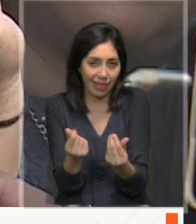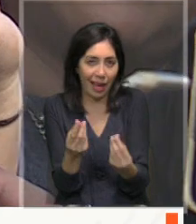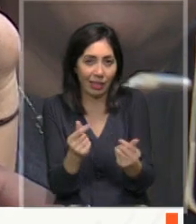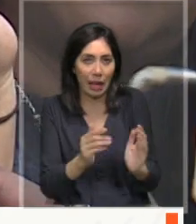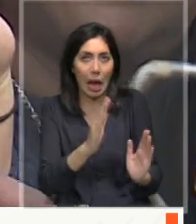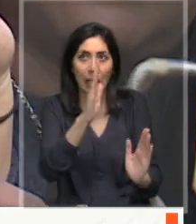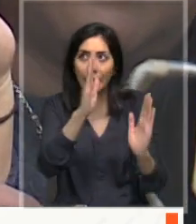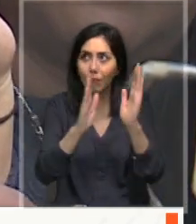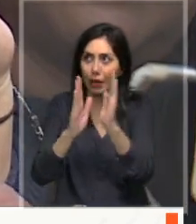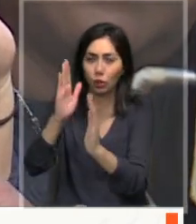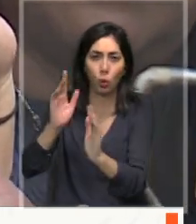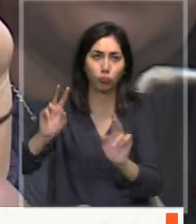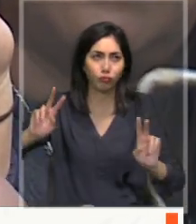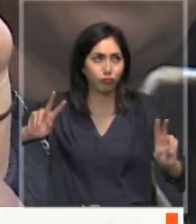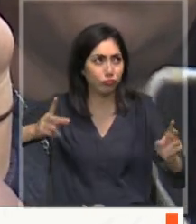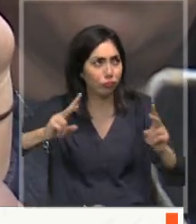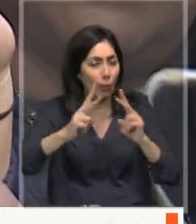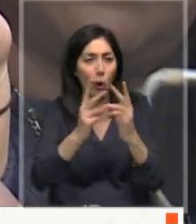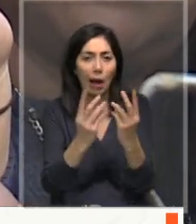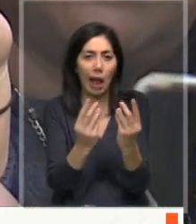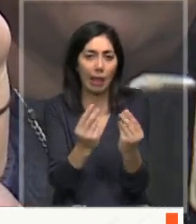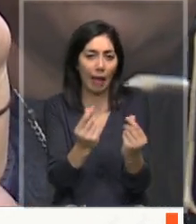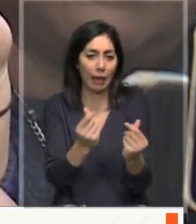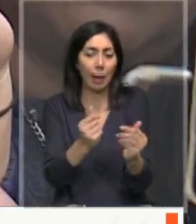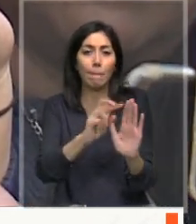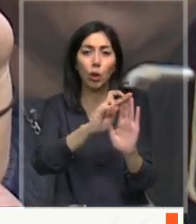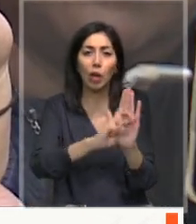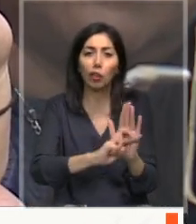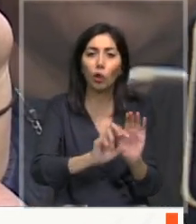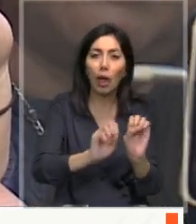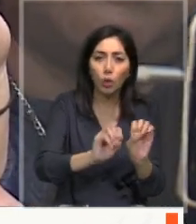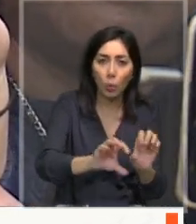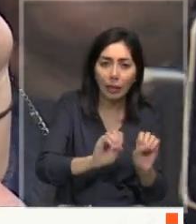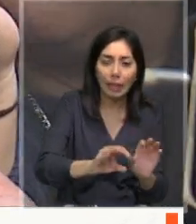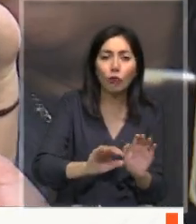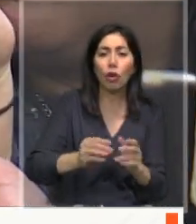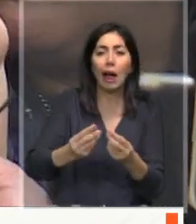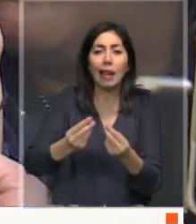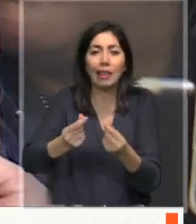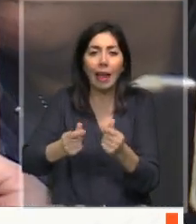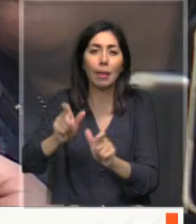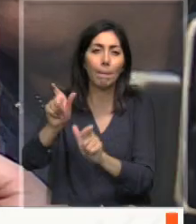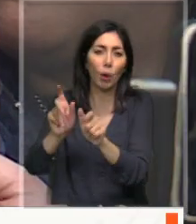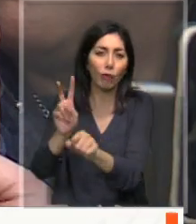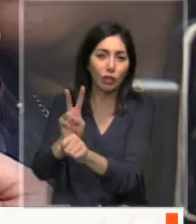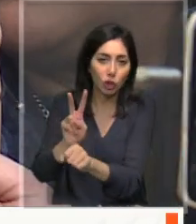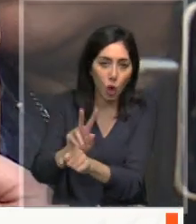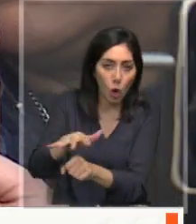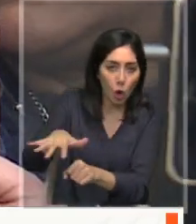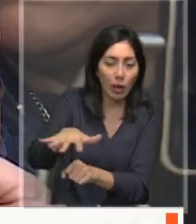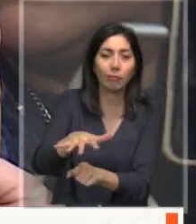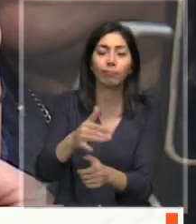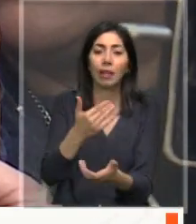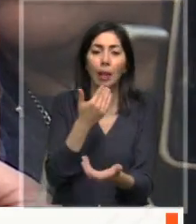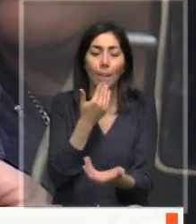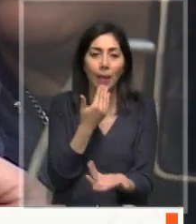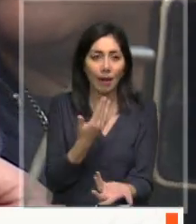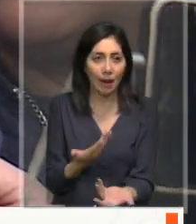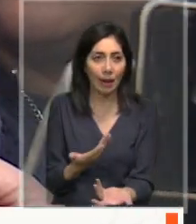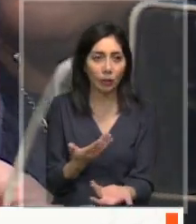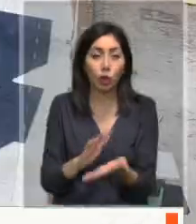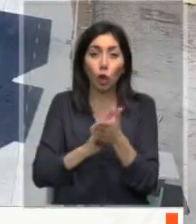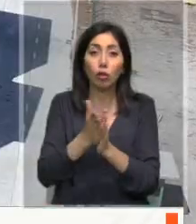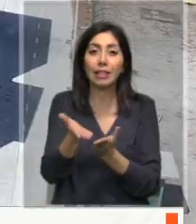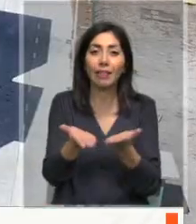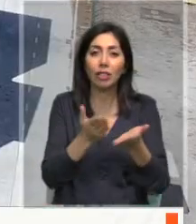que se ha construido, la calidad del proyecto educativo, la calidad de los profesores, de todo lo que está puesto en servicio